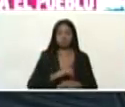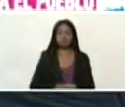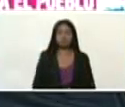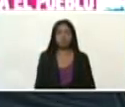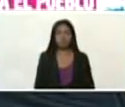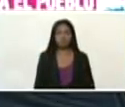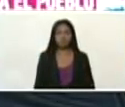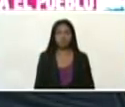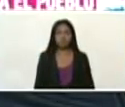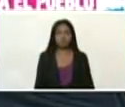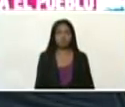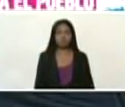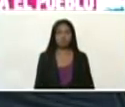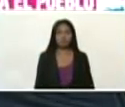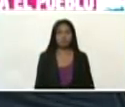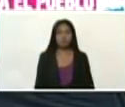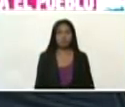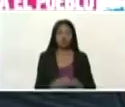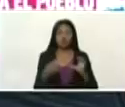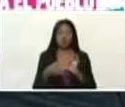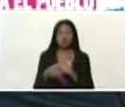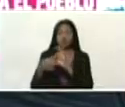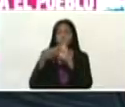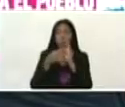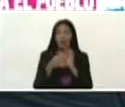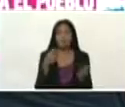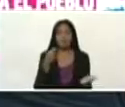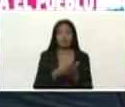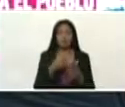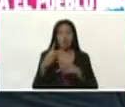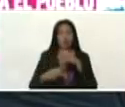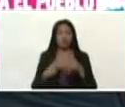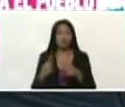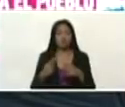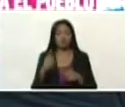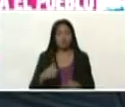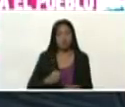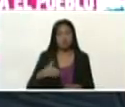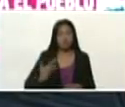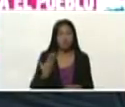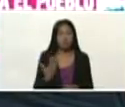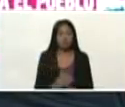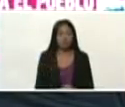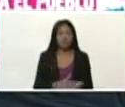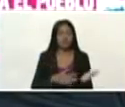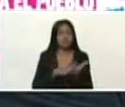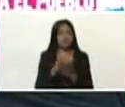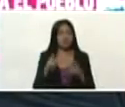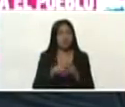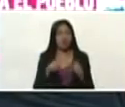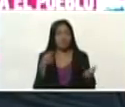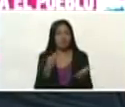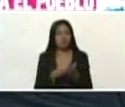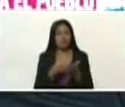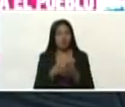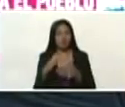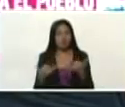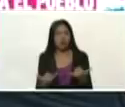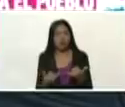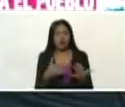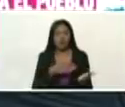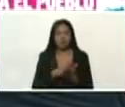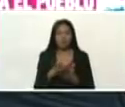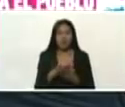Eso es articular la inversión con lo productivo. garantizar la inversión, garantizarles